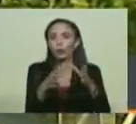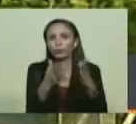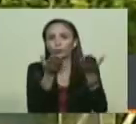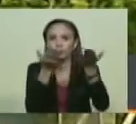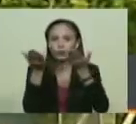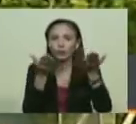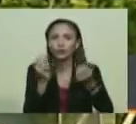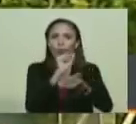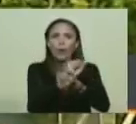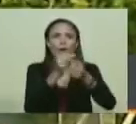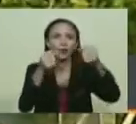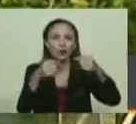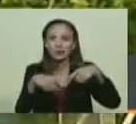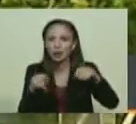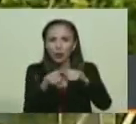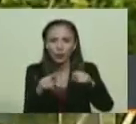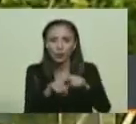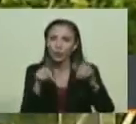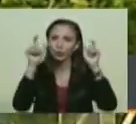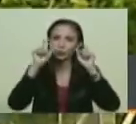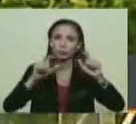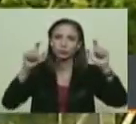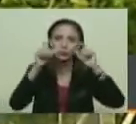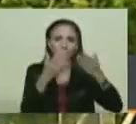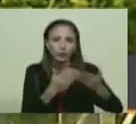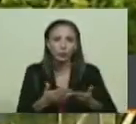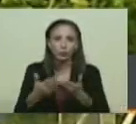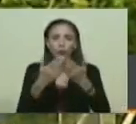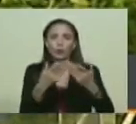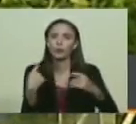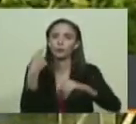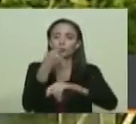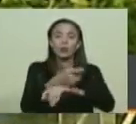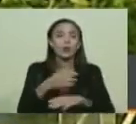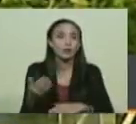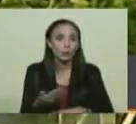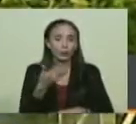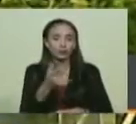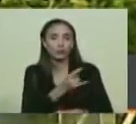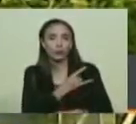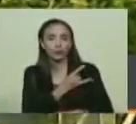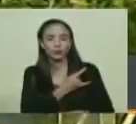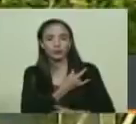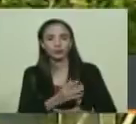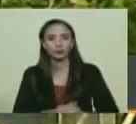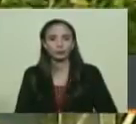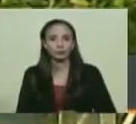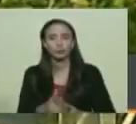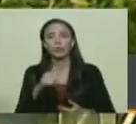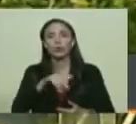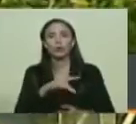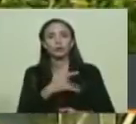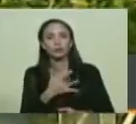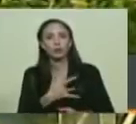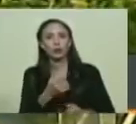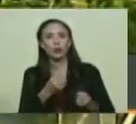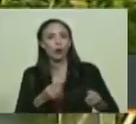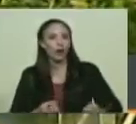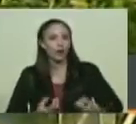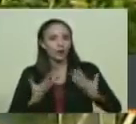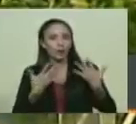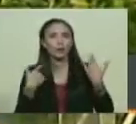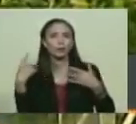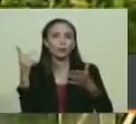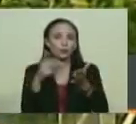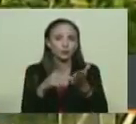formar parte de los programas nacionales de formación de esta importante universidad. Es por eso que hoy nos sentimos muy contentos con su presencia, mi